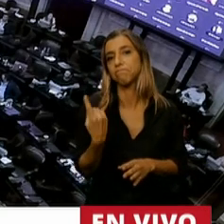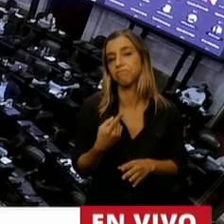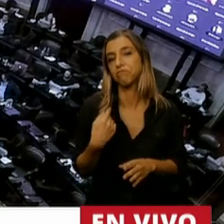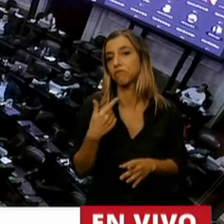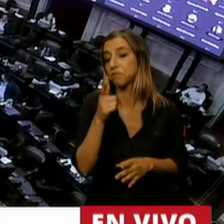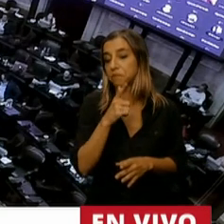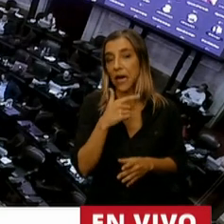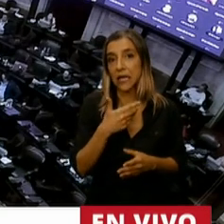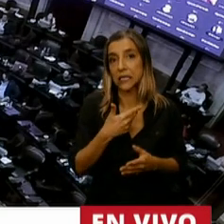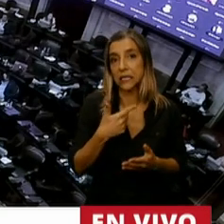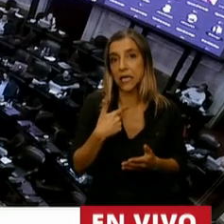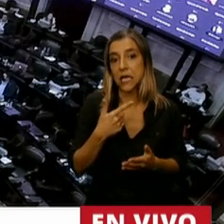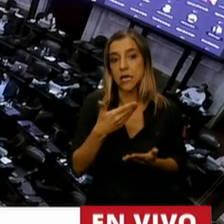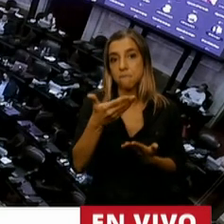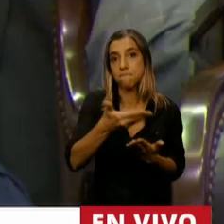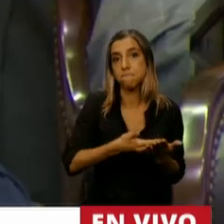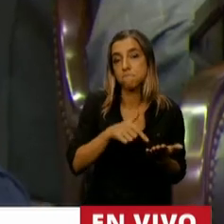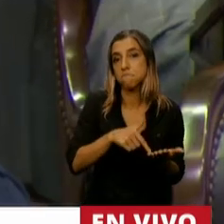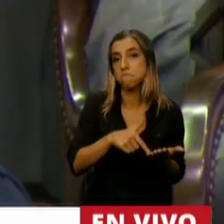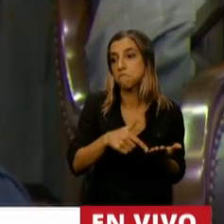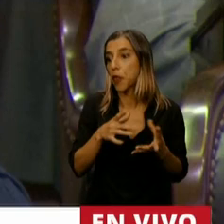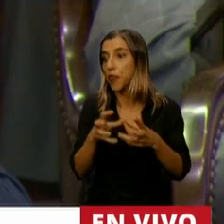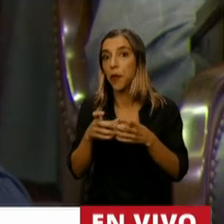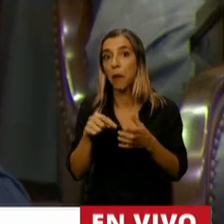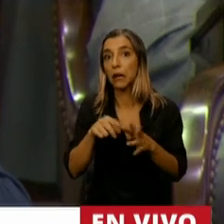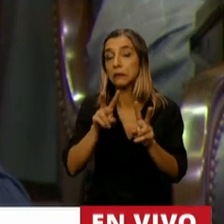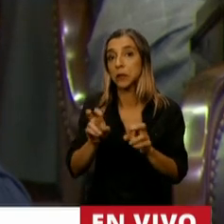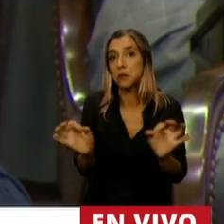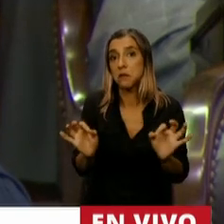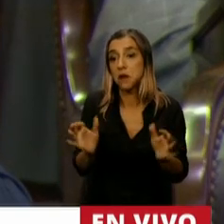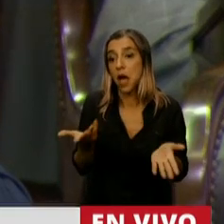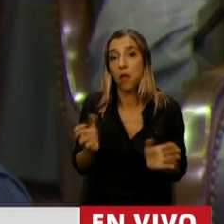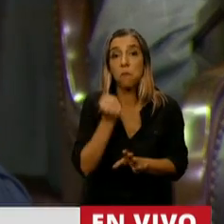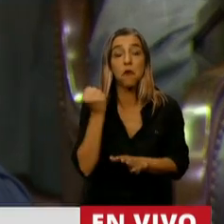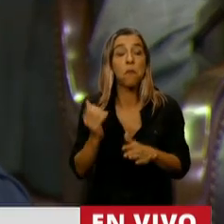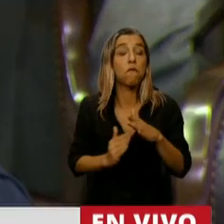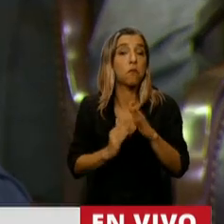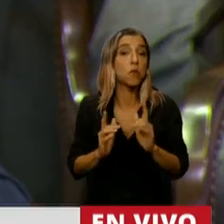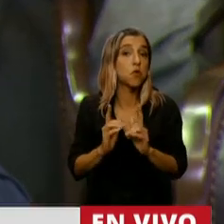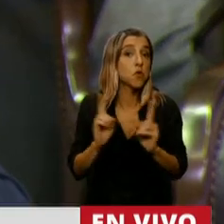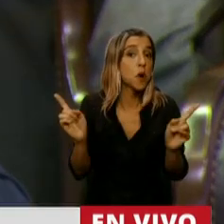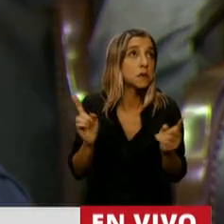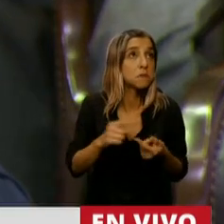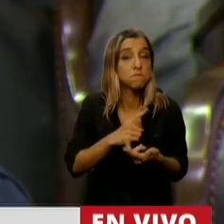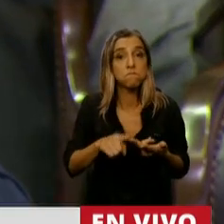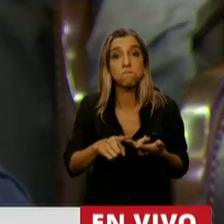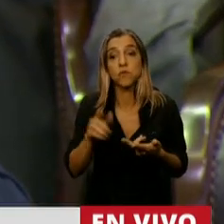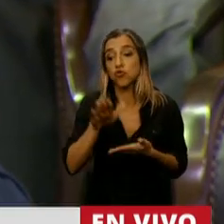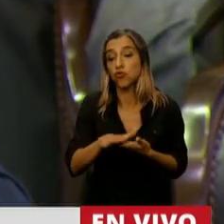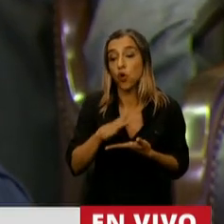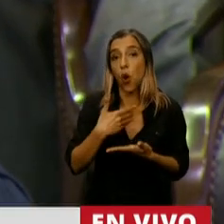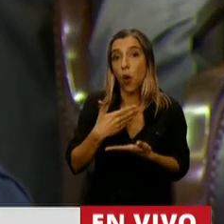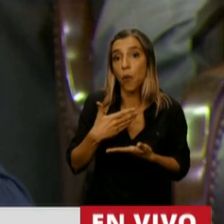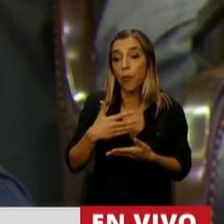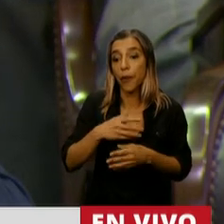en la discusión presupuestaria tampoco resulta centrar en la discusión pública y